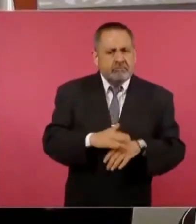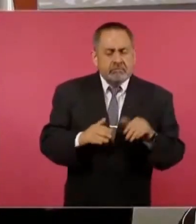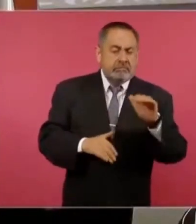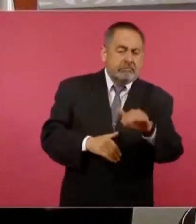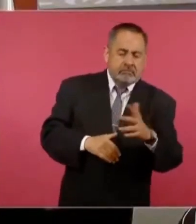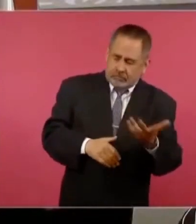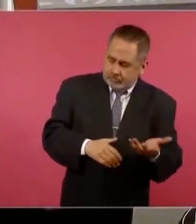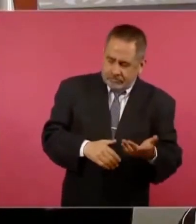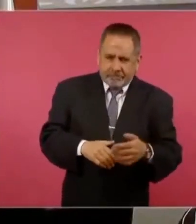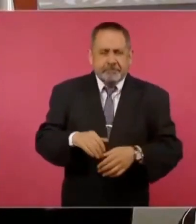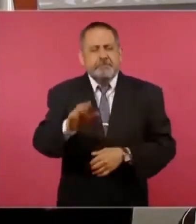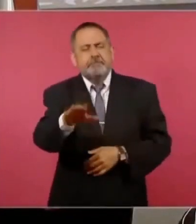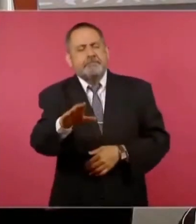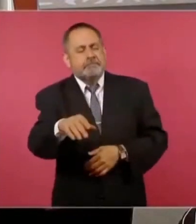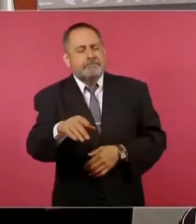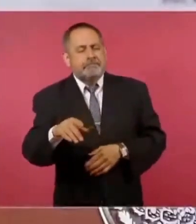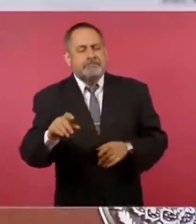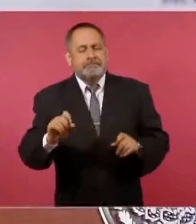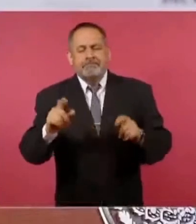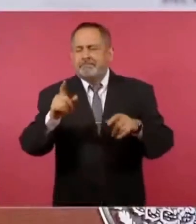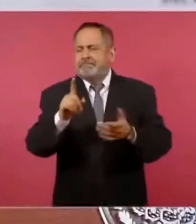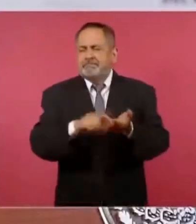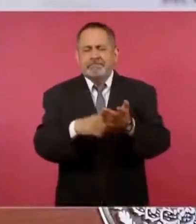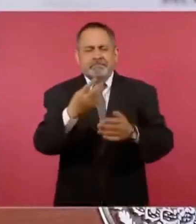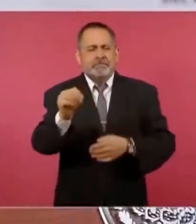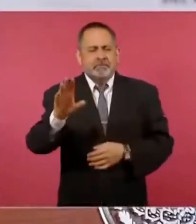de 1990 más o menos.